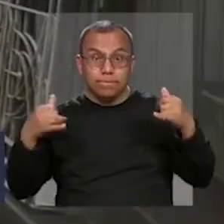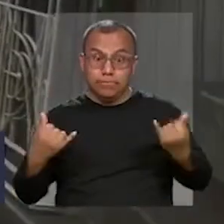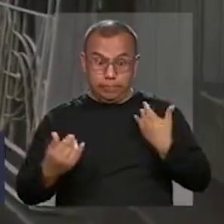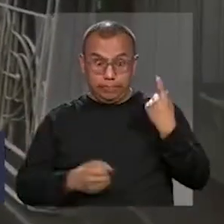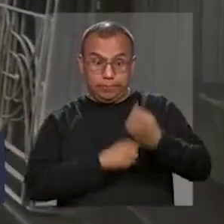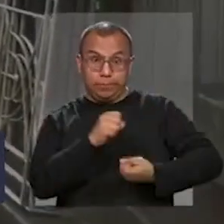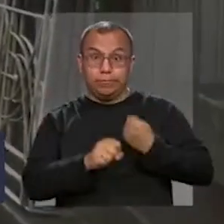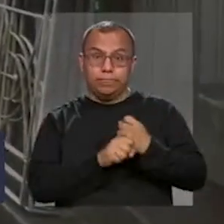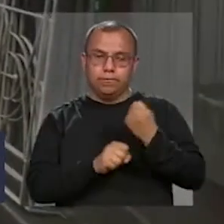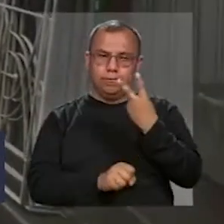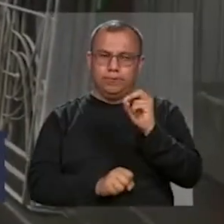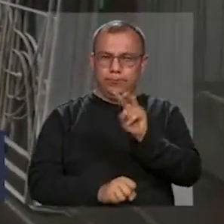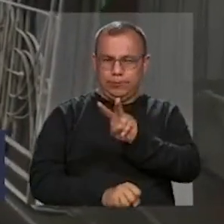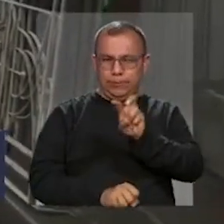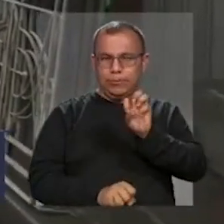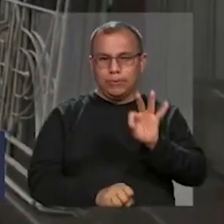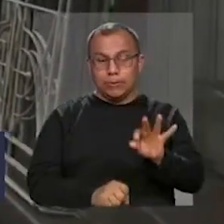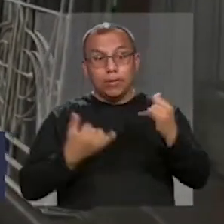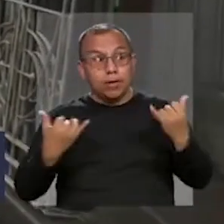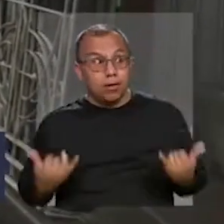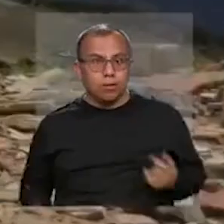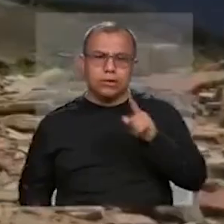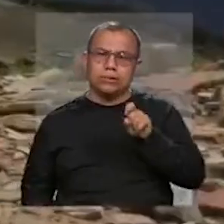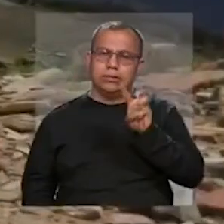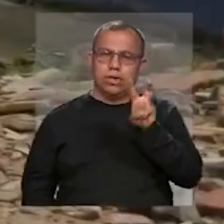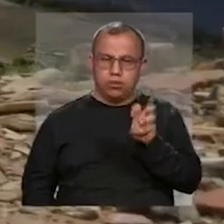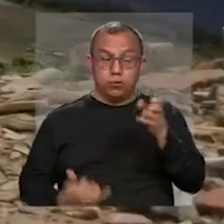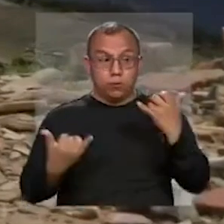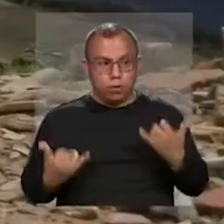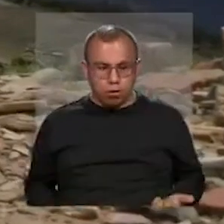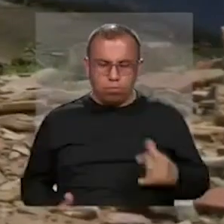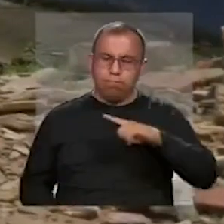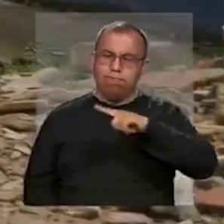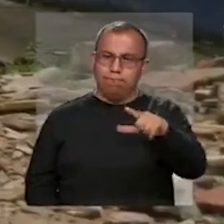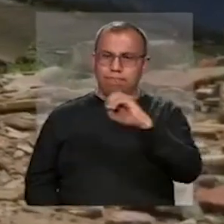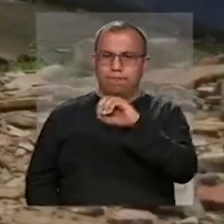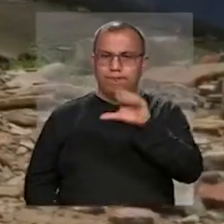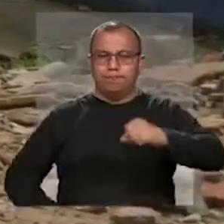del 2023 van 68 casos de amenazas a líderes sociales en Bogotá.